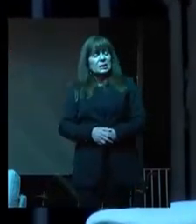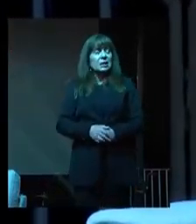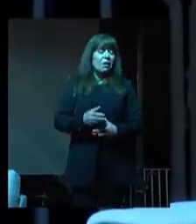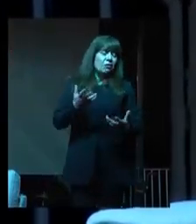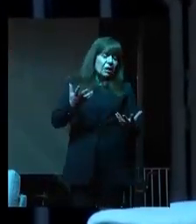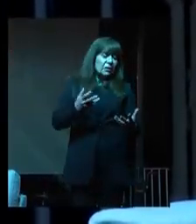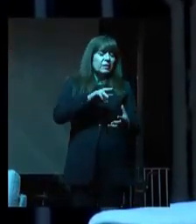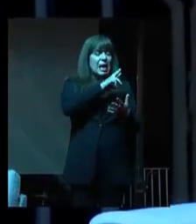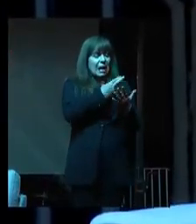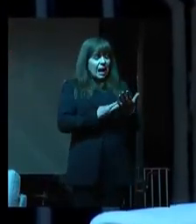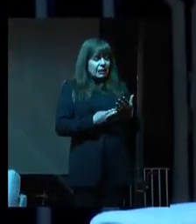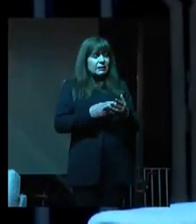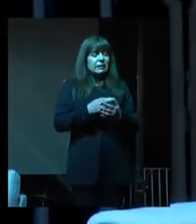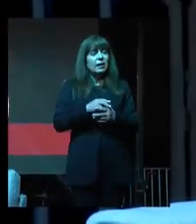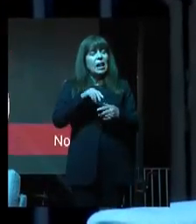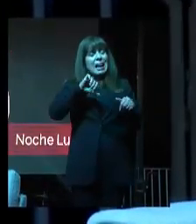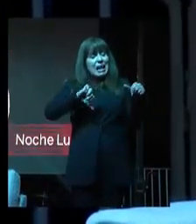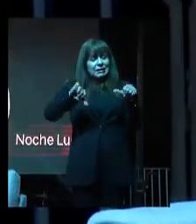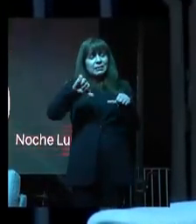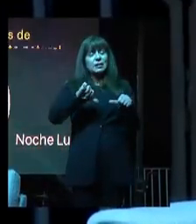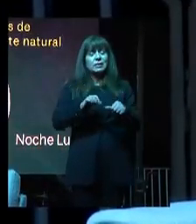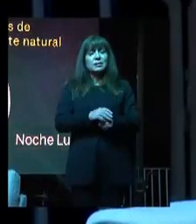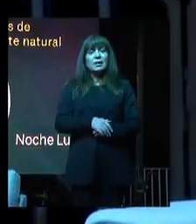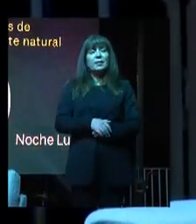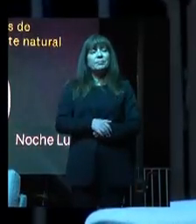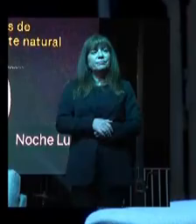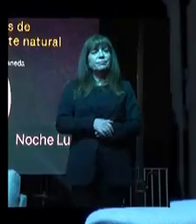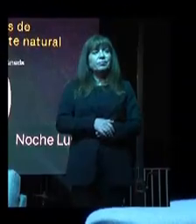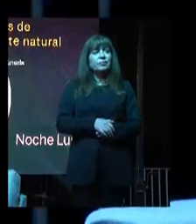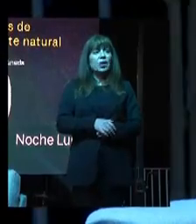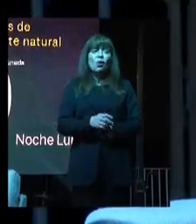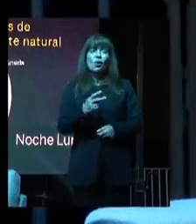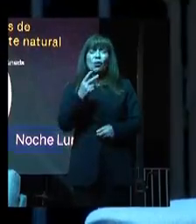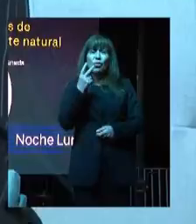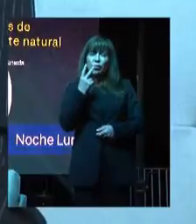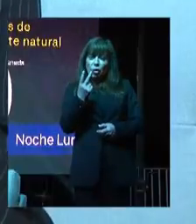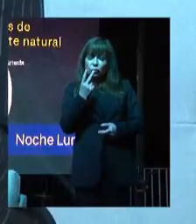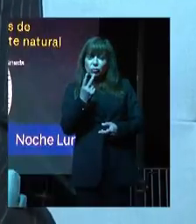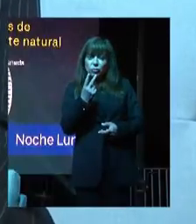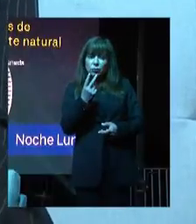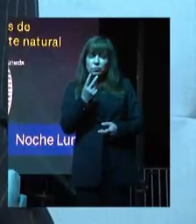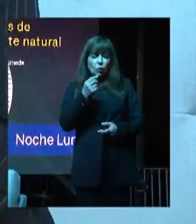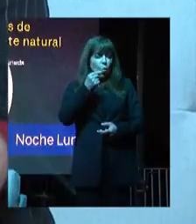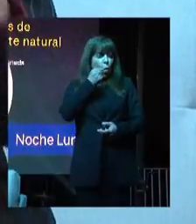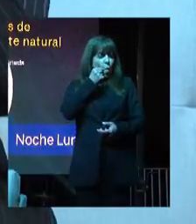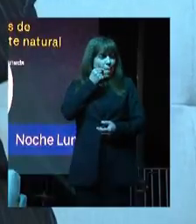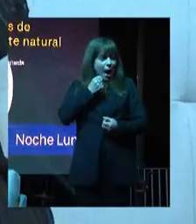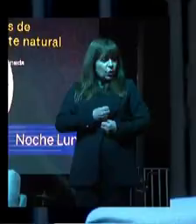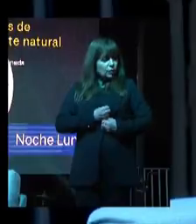Mira, el arte y la ciencia son dos manifestaciones humanas